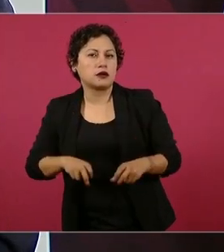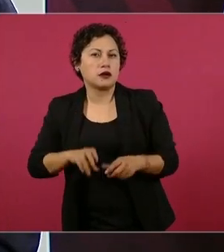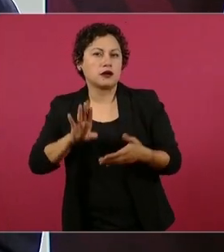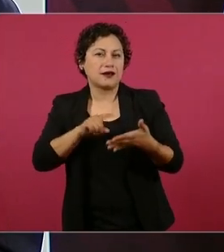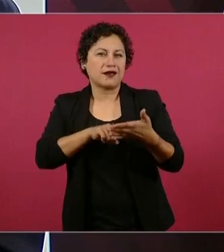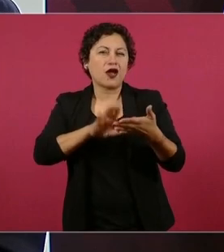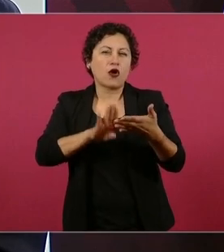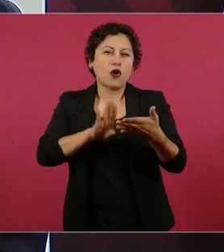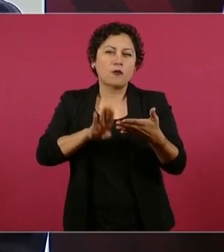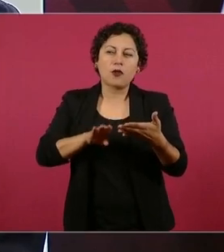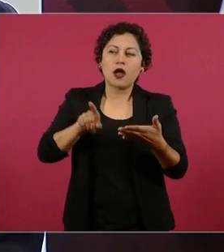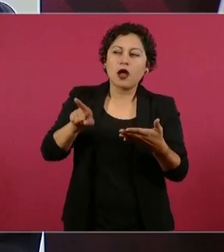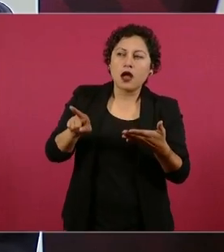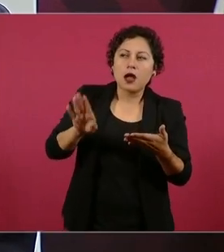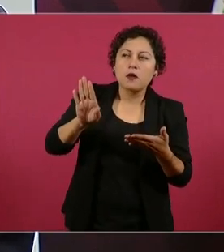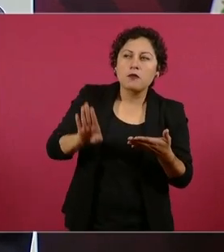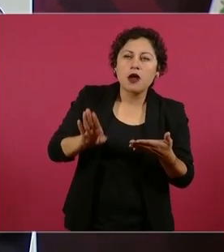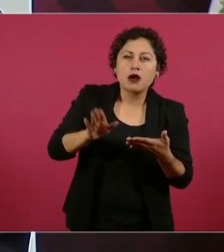Así, de ese nivel.